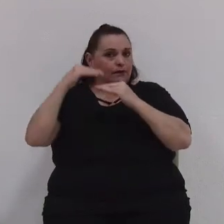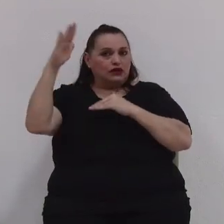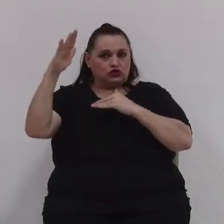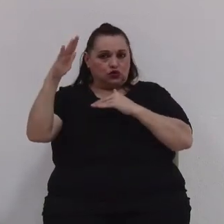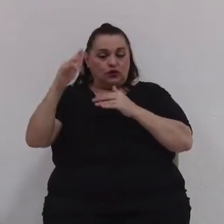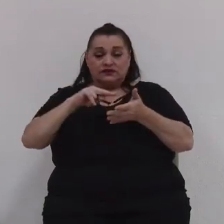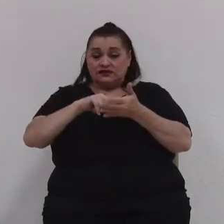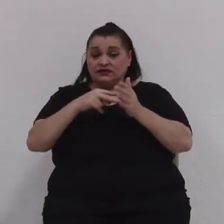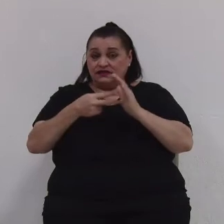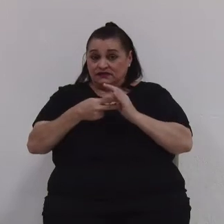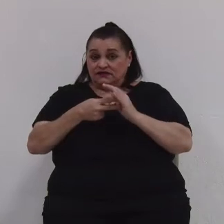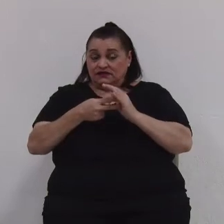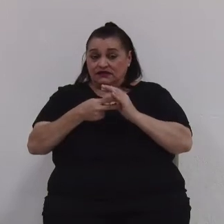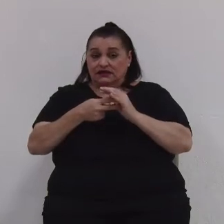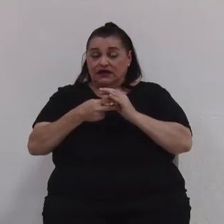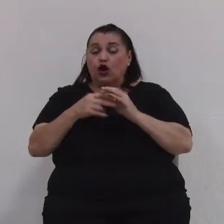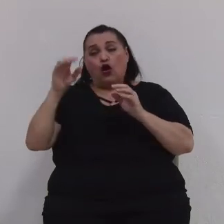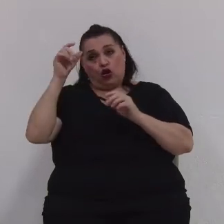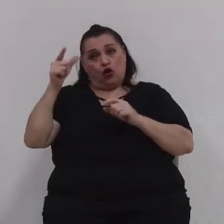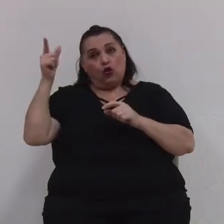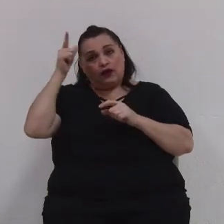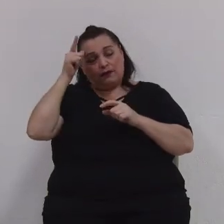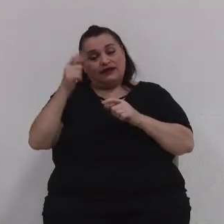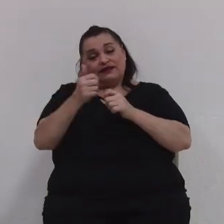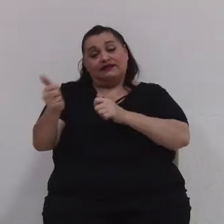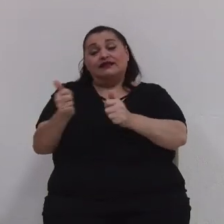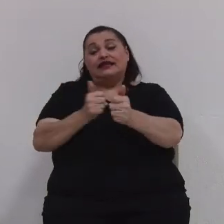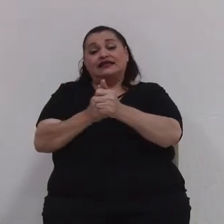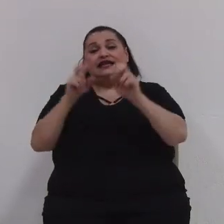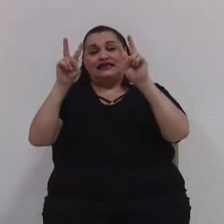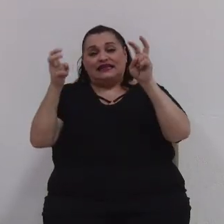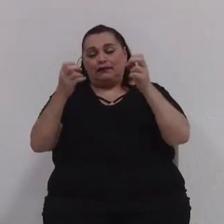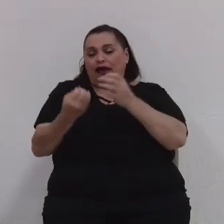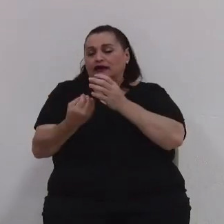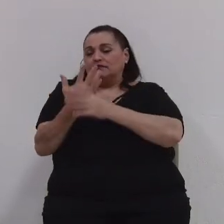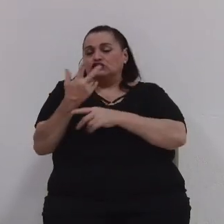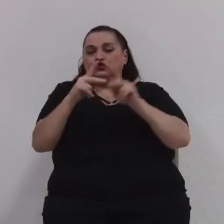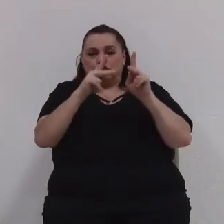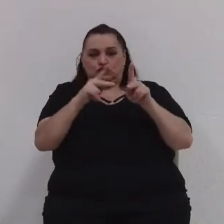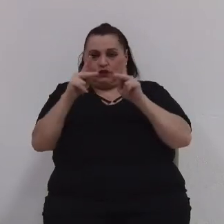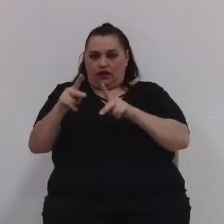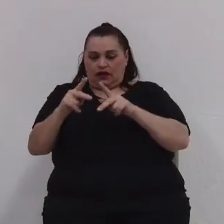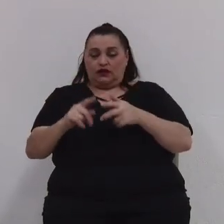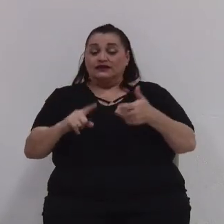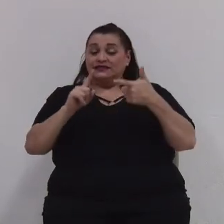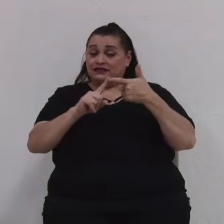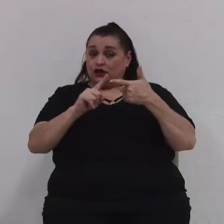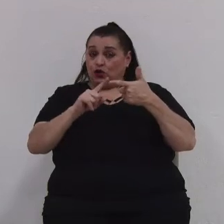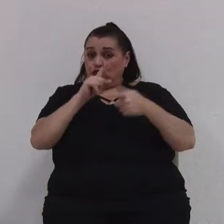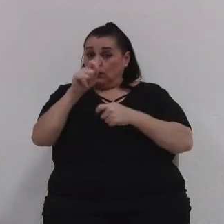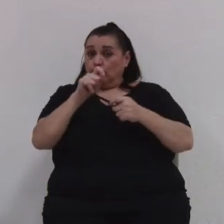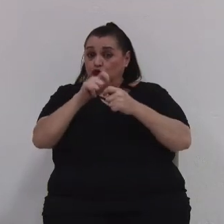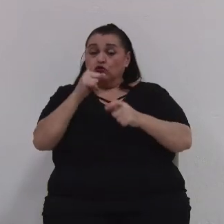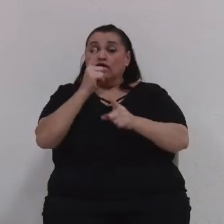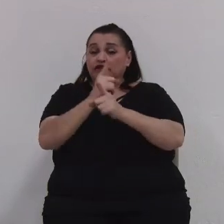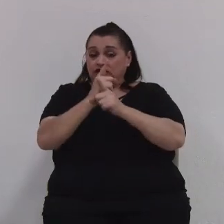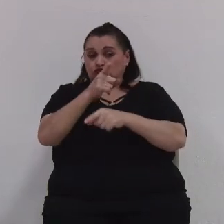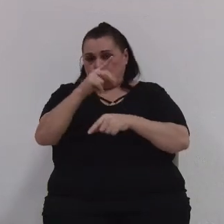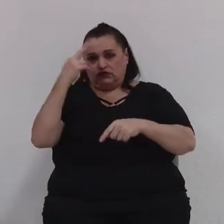implicación es que yo creo que obviamente detrás de todo eso está el tema de la activación ciudadana. Sobre el segundo punto, yo lo que diría, efectivamente usted tiene